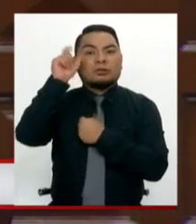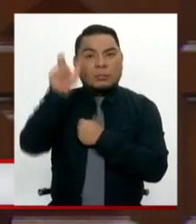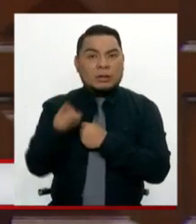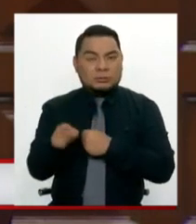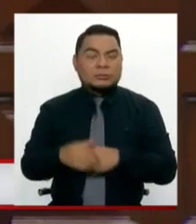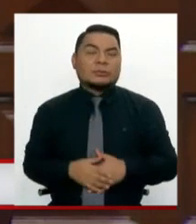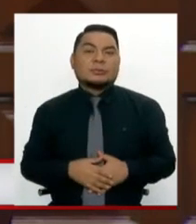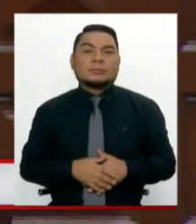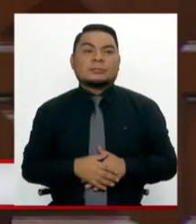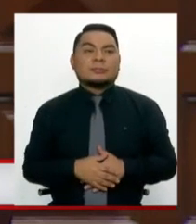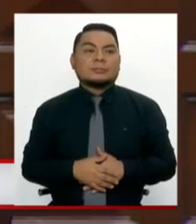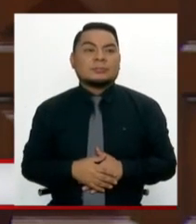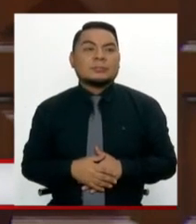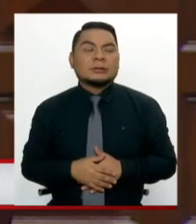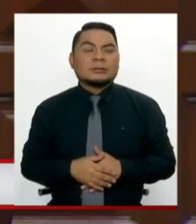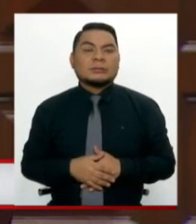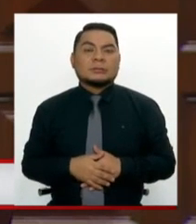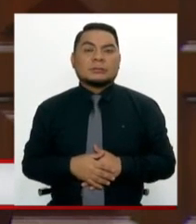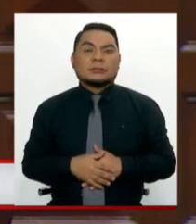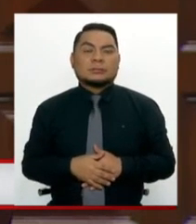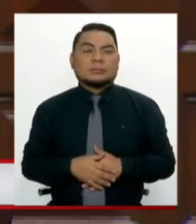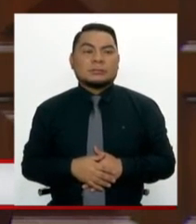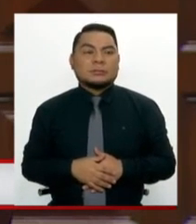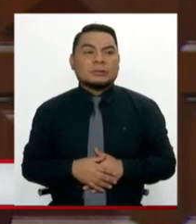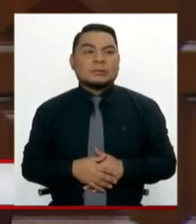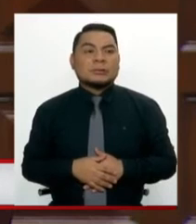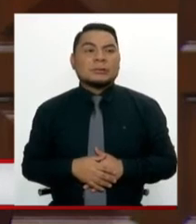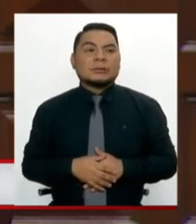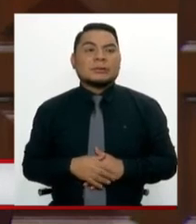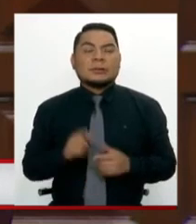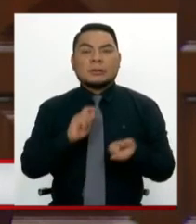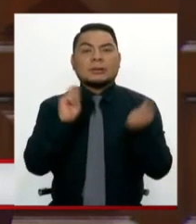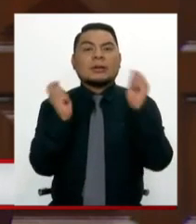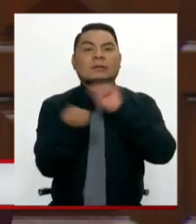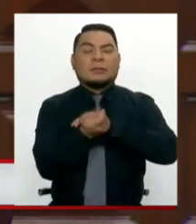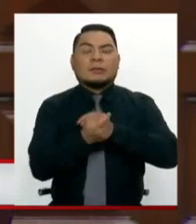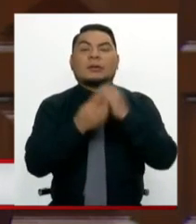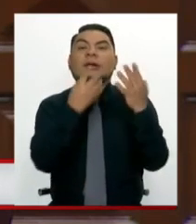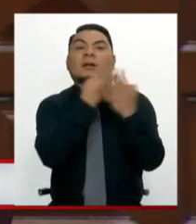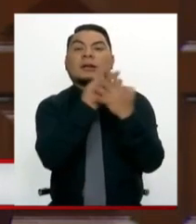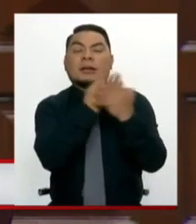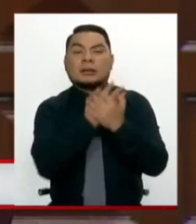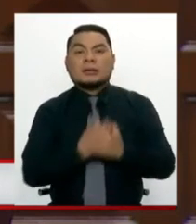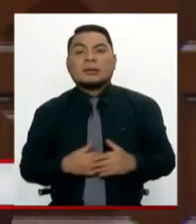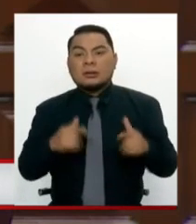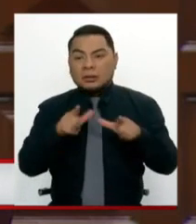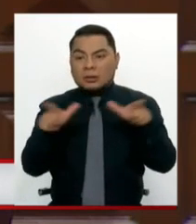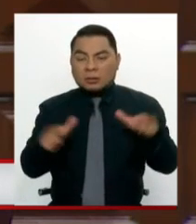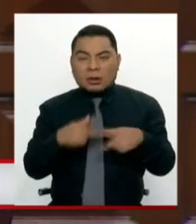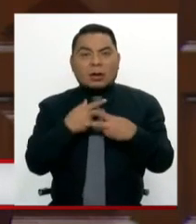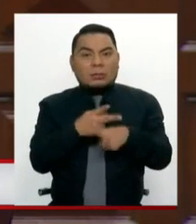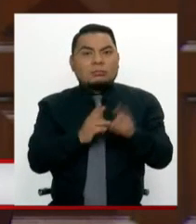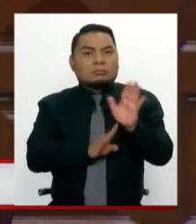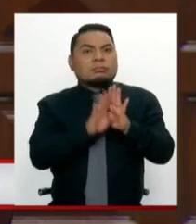humanos, transformando las cárceles en espacios